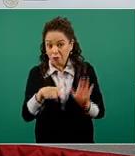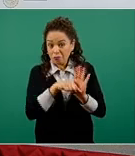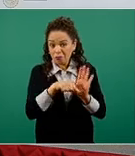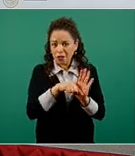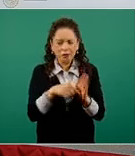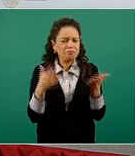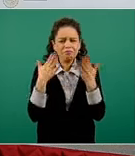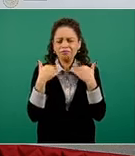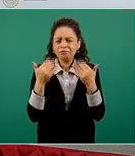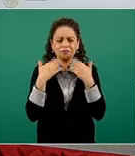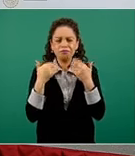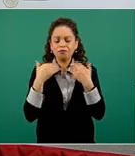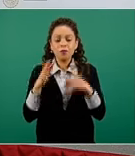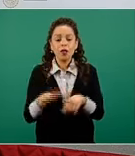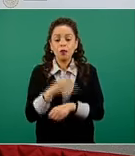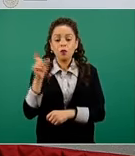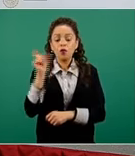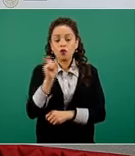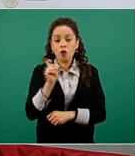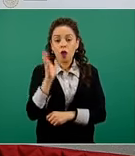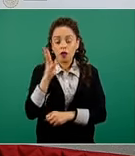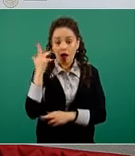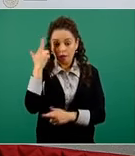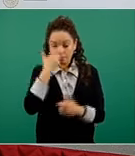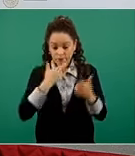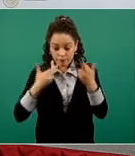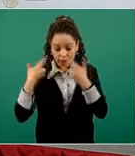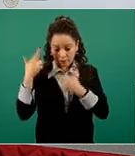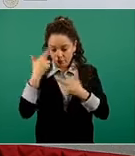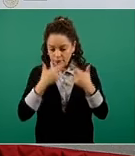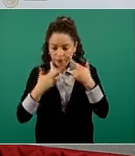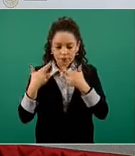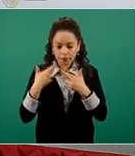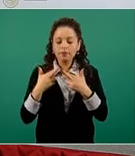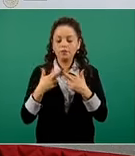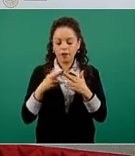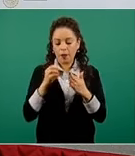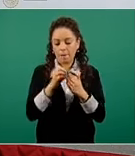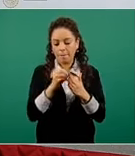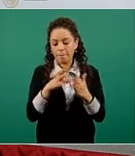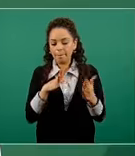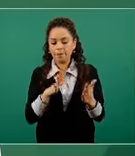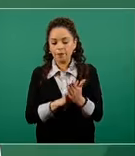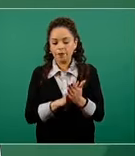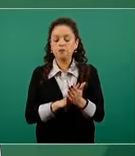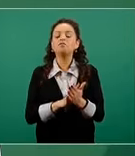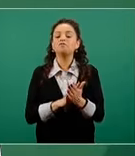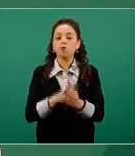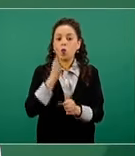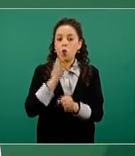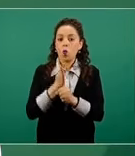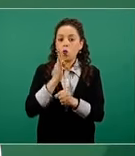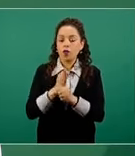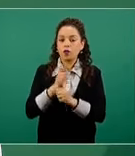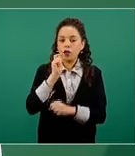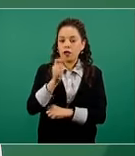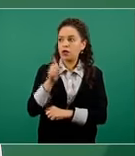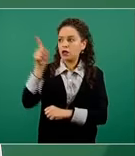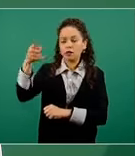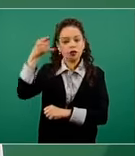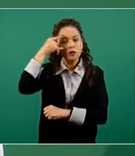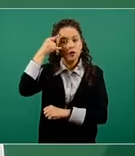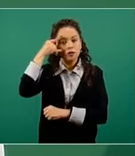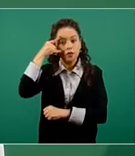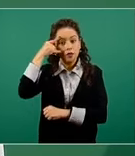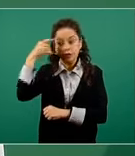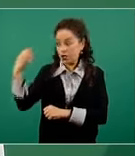al momento de la evaluación se toma el dato del riesgo que en este momento tiene Campeche, que es el color